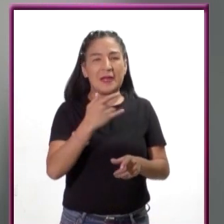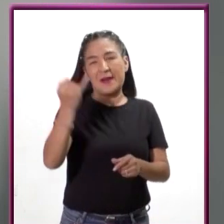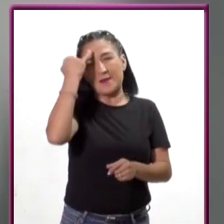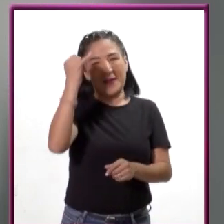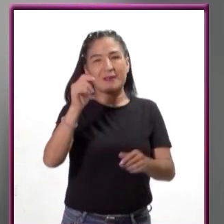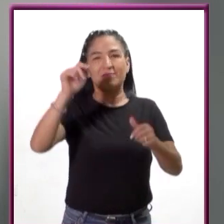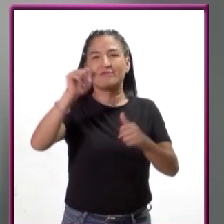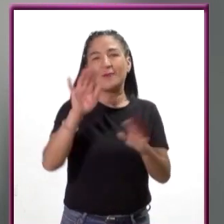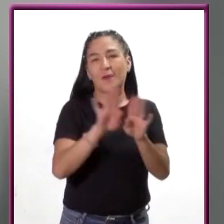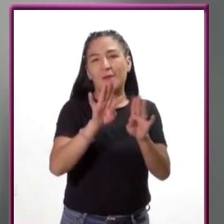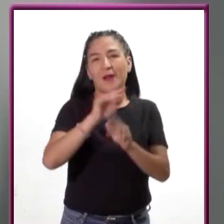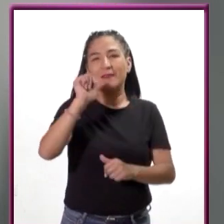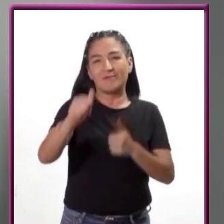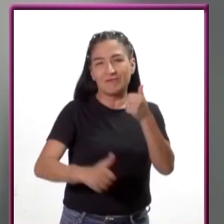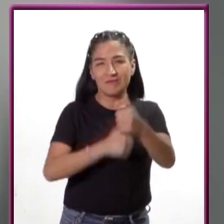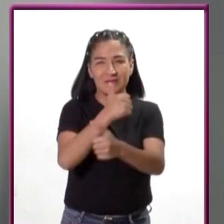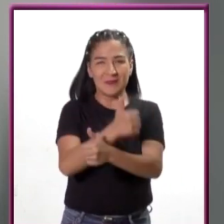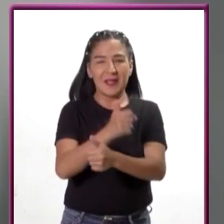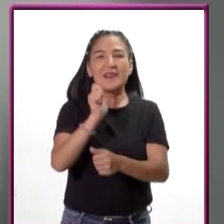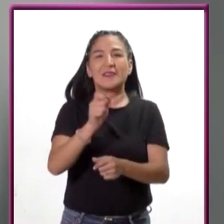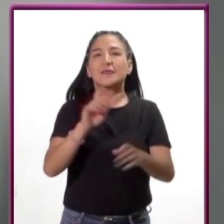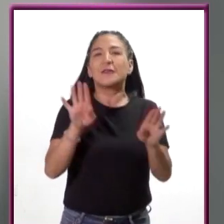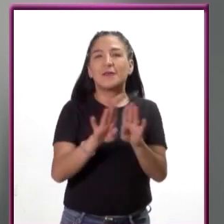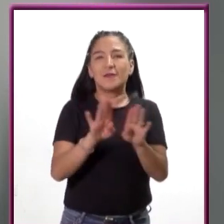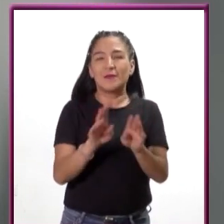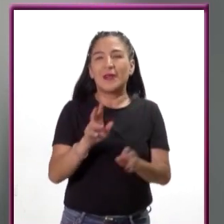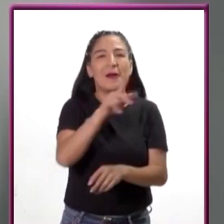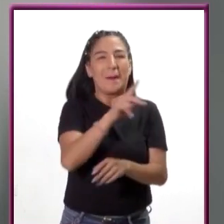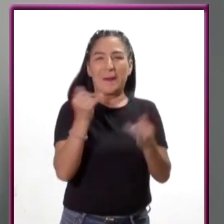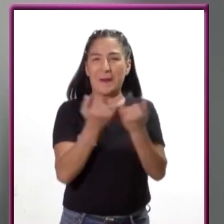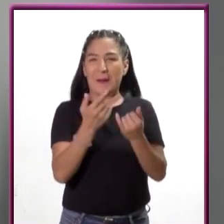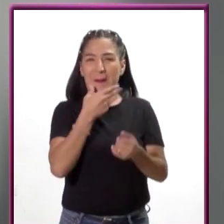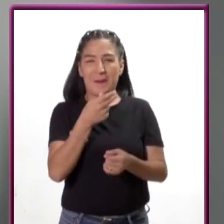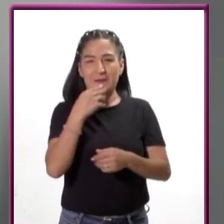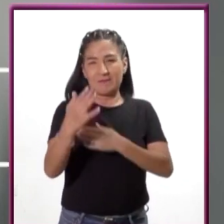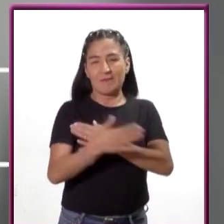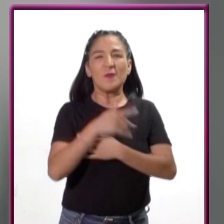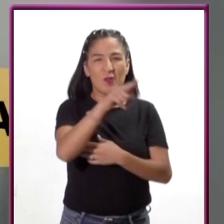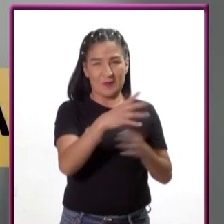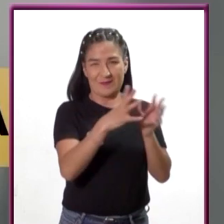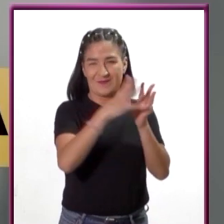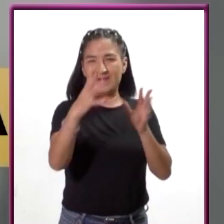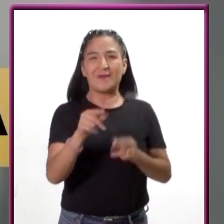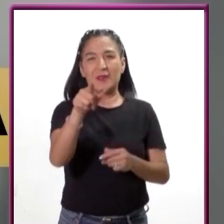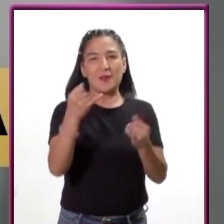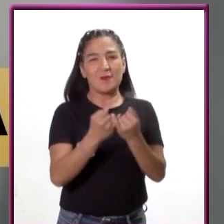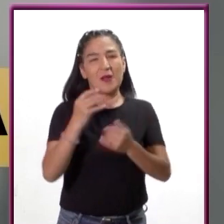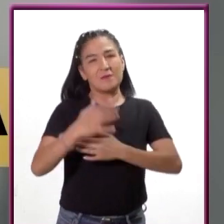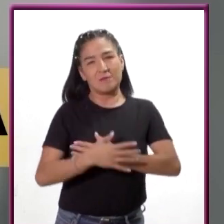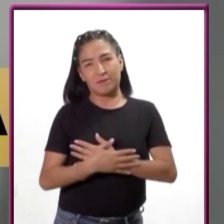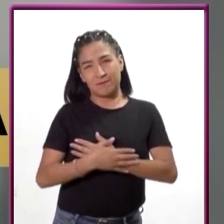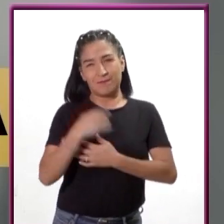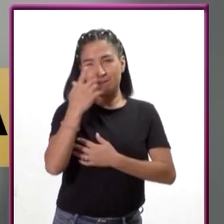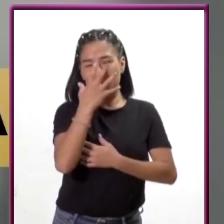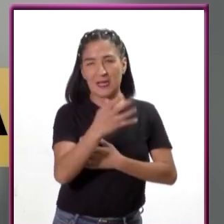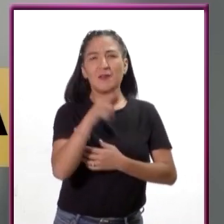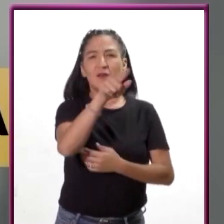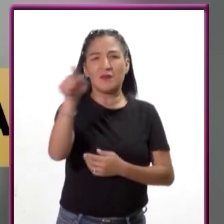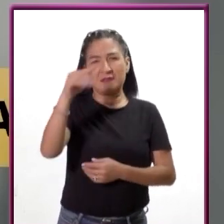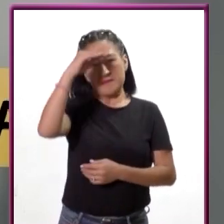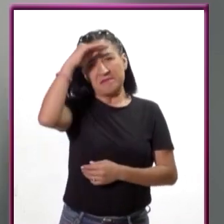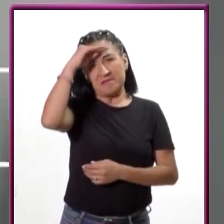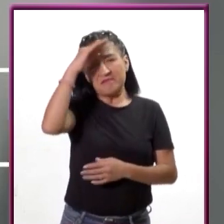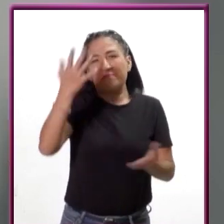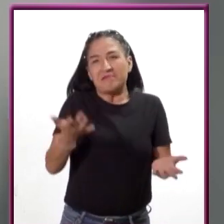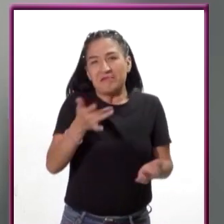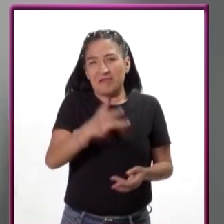mismo en esta situación. Haz un ejercicio y trata de simularlo. ¿En qué pensaste cuando lo hiciste? ¿Cómo